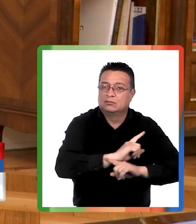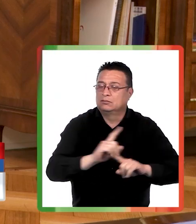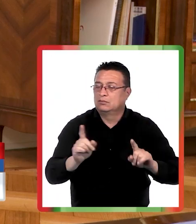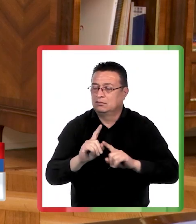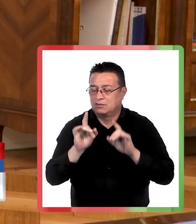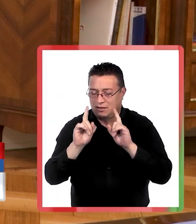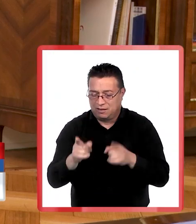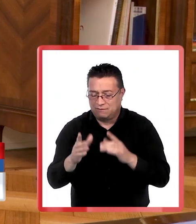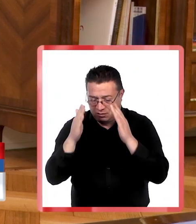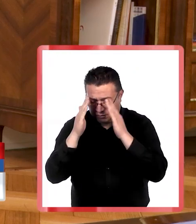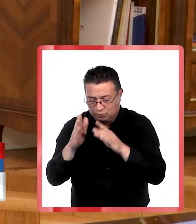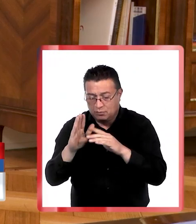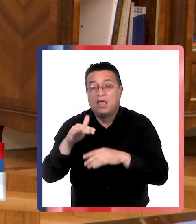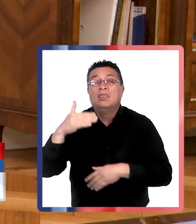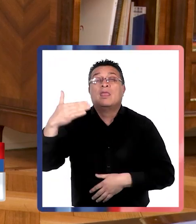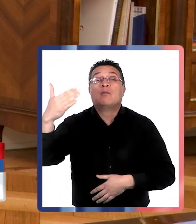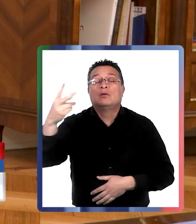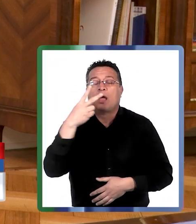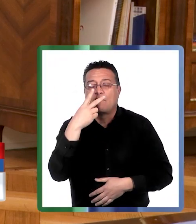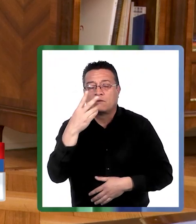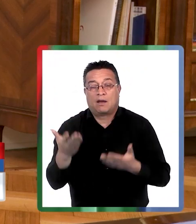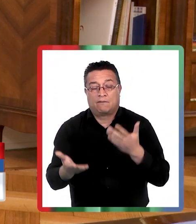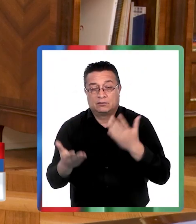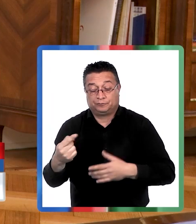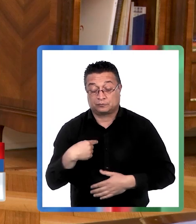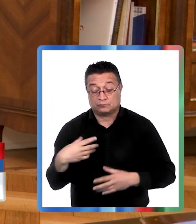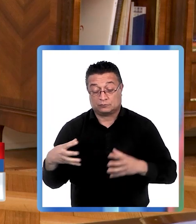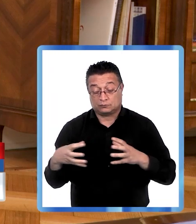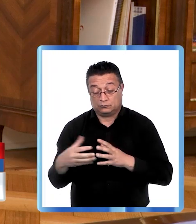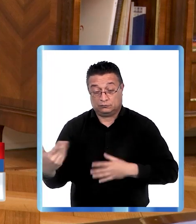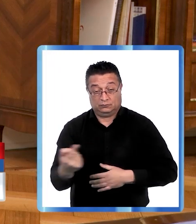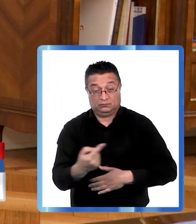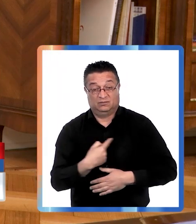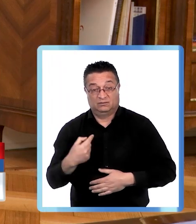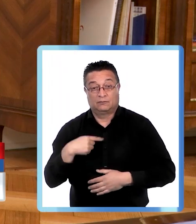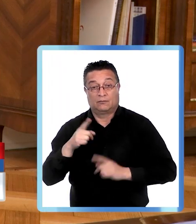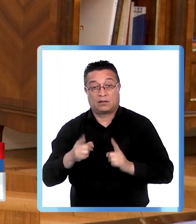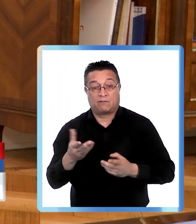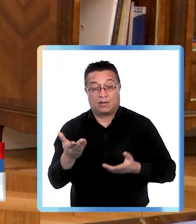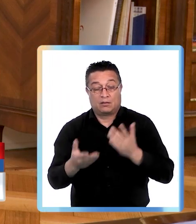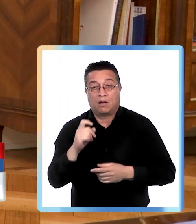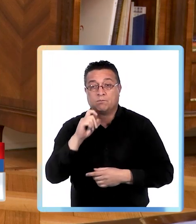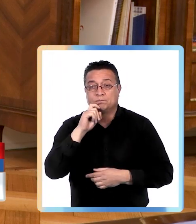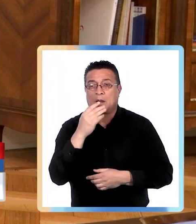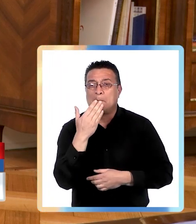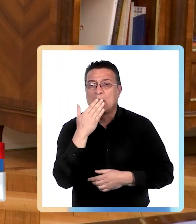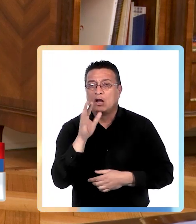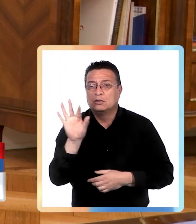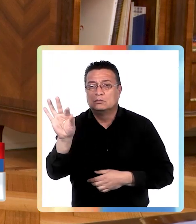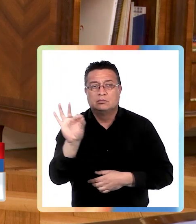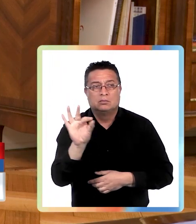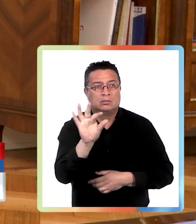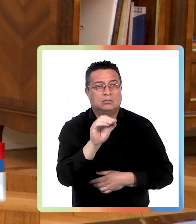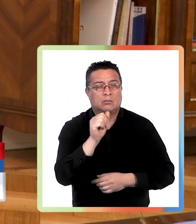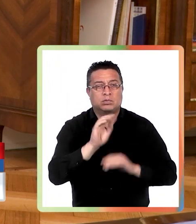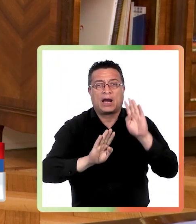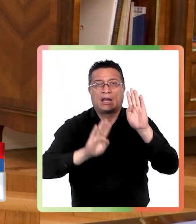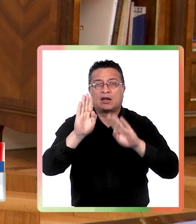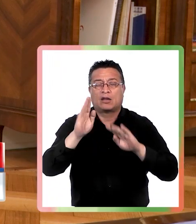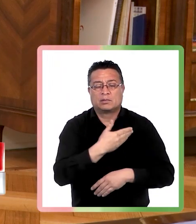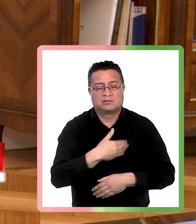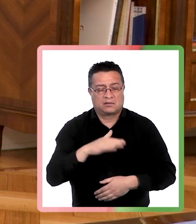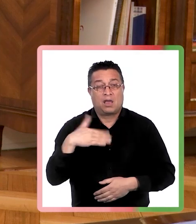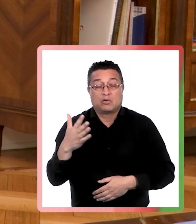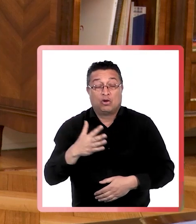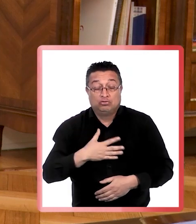Entonces yo creo que en su momento se hará una evaluación y creo que mi sector va a tener que evaluar cuáles son las personas más apropiadas para cumplir esa